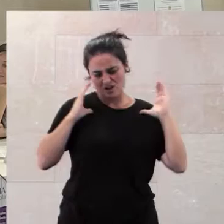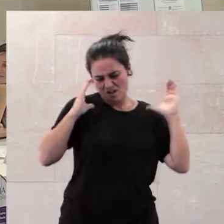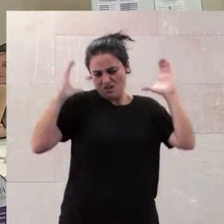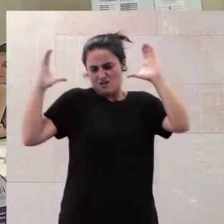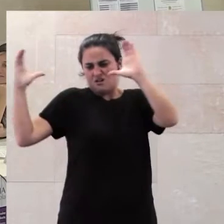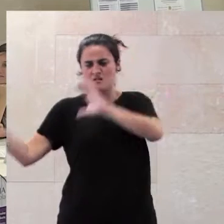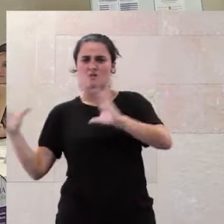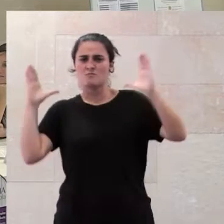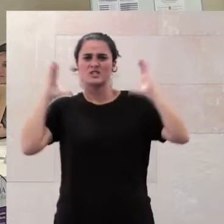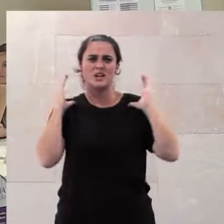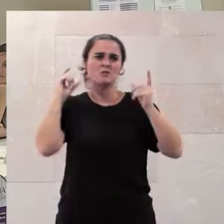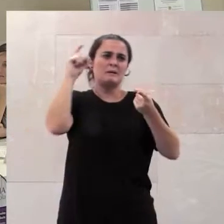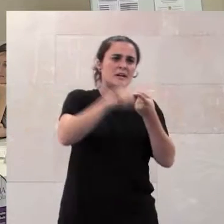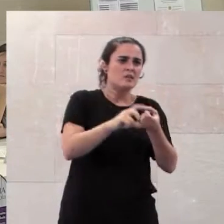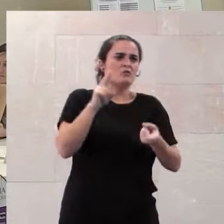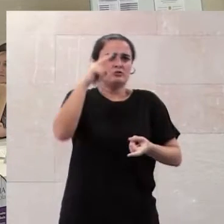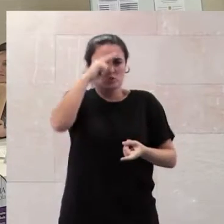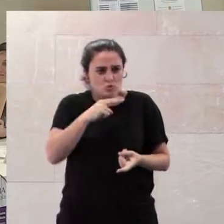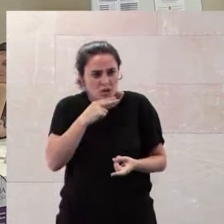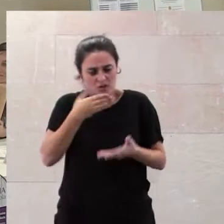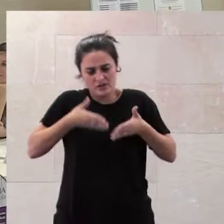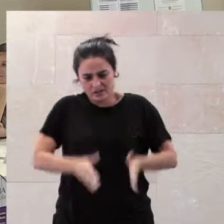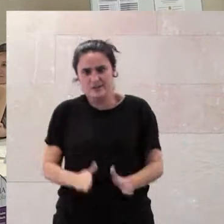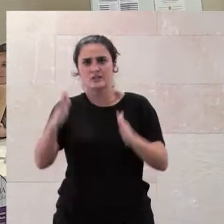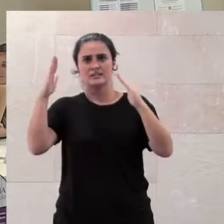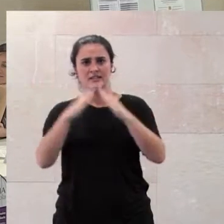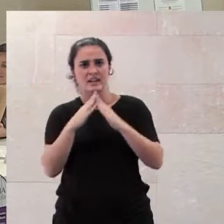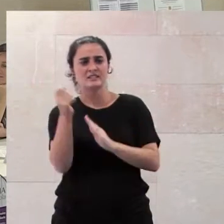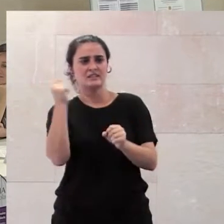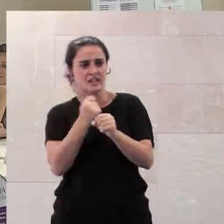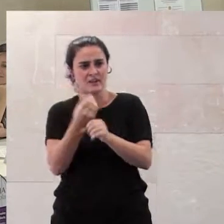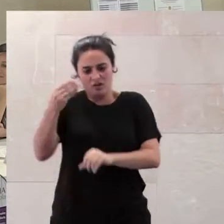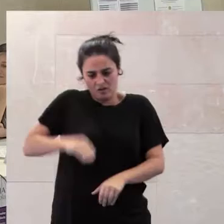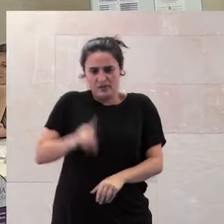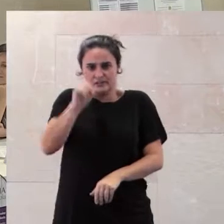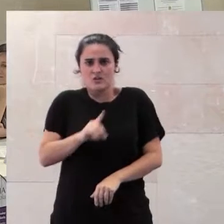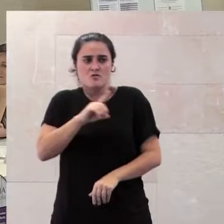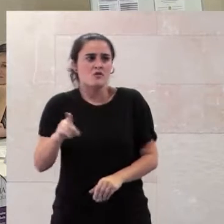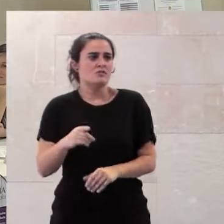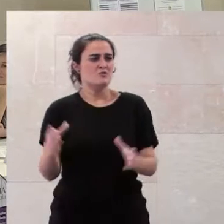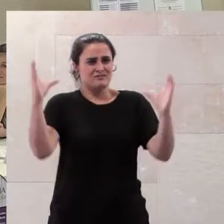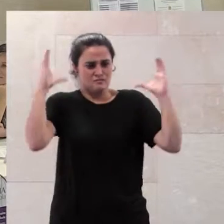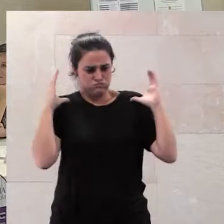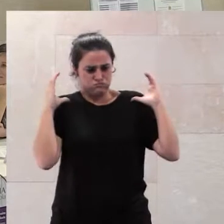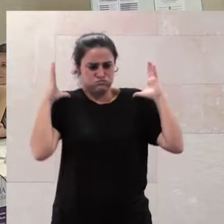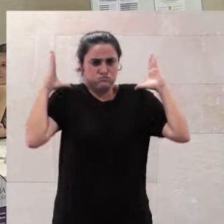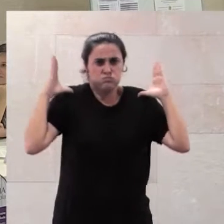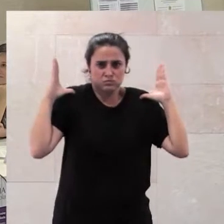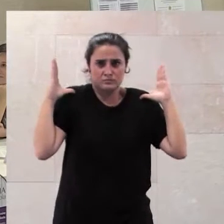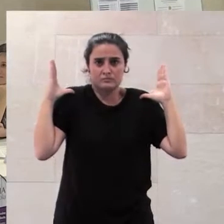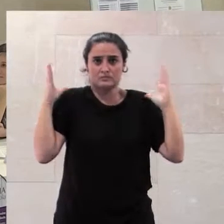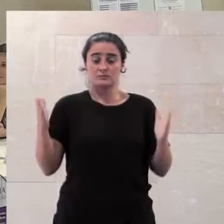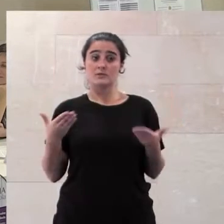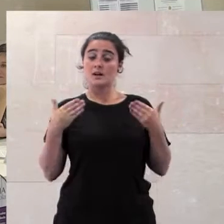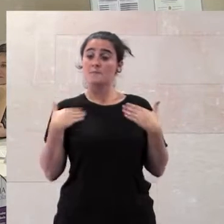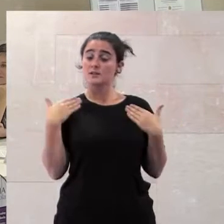mochila cargada pues, con el marido, el suegro, los niños, la casa, el trabajo remunerado, el no remunerado, las cargas que tenemos, esas tensiones, y de